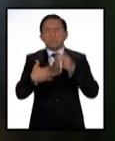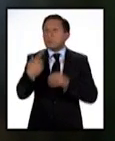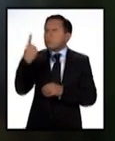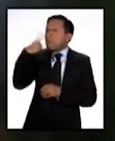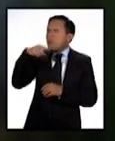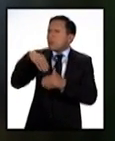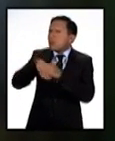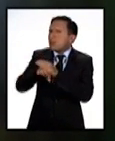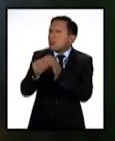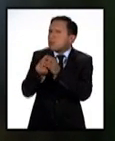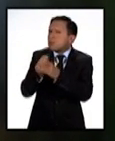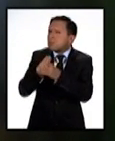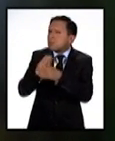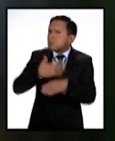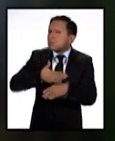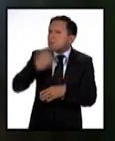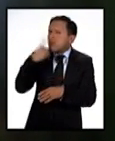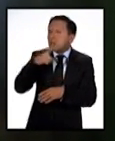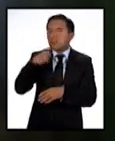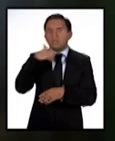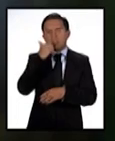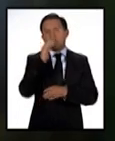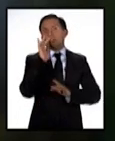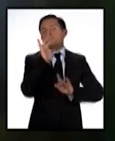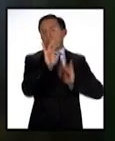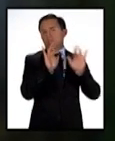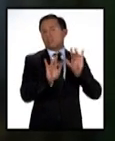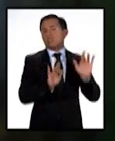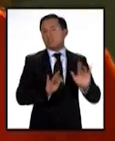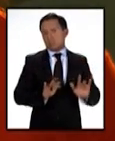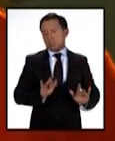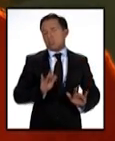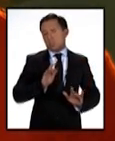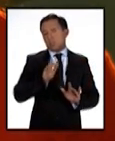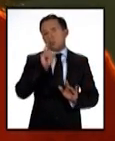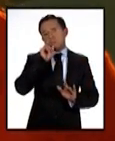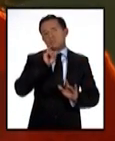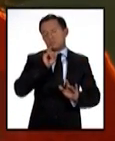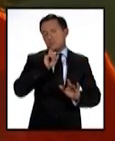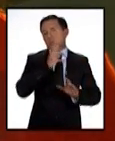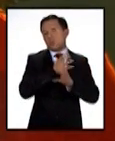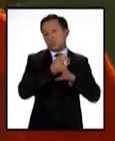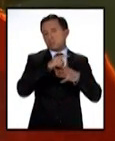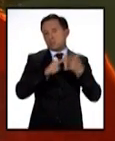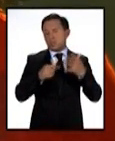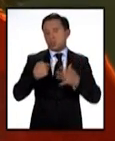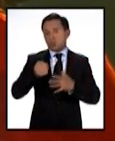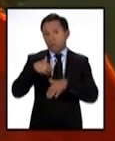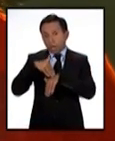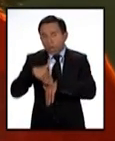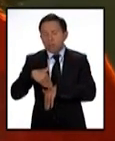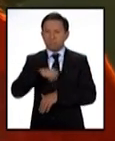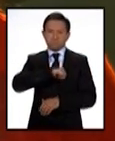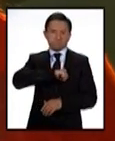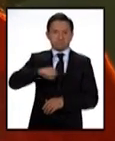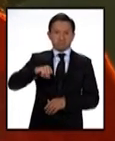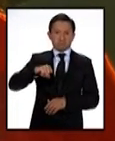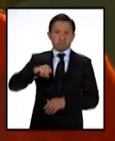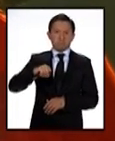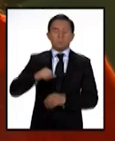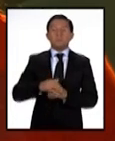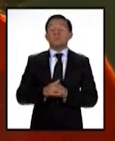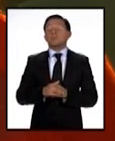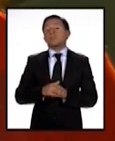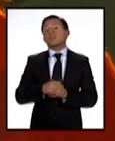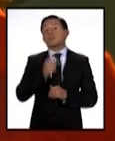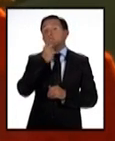cosas. Terrible, ¿no? Y yo no me dejaba. Sino que luego empezaba que ya no quería ir a la escuela, que ya no